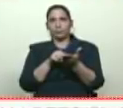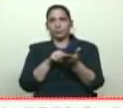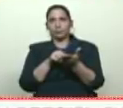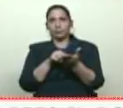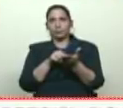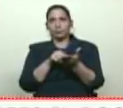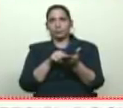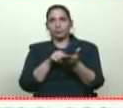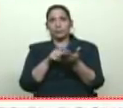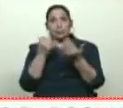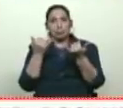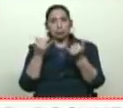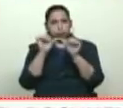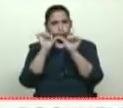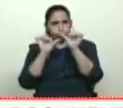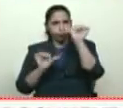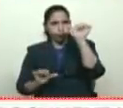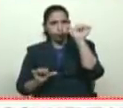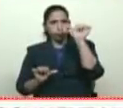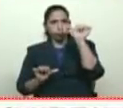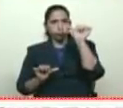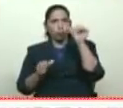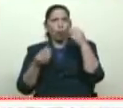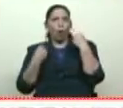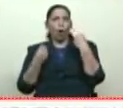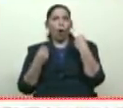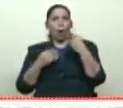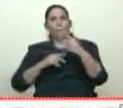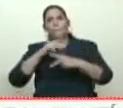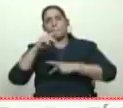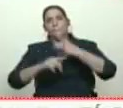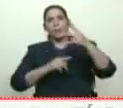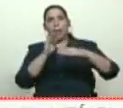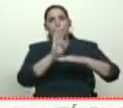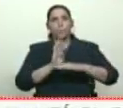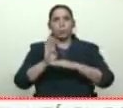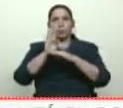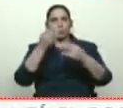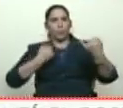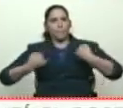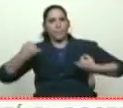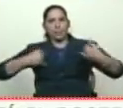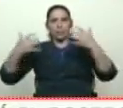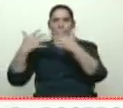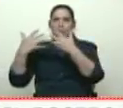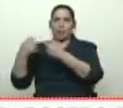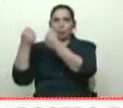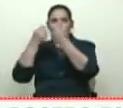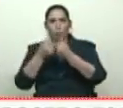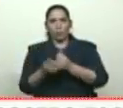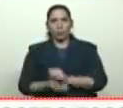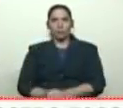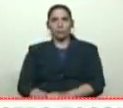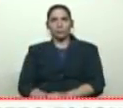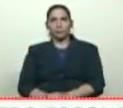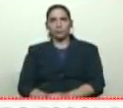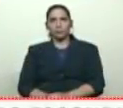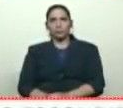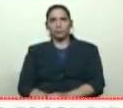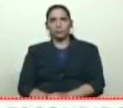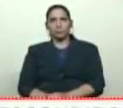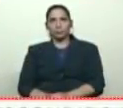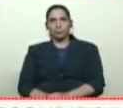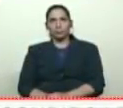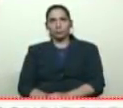que si ya tienen detallado lo que es, cómo va a ser este plan de protección a las víctimas de la guerra económica. Muchísimas gracias. Ok.